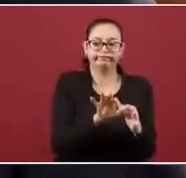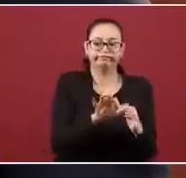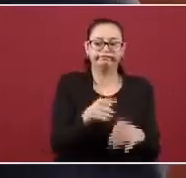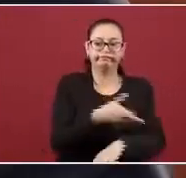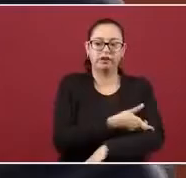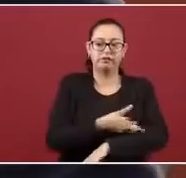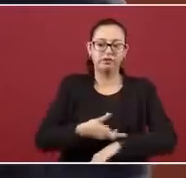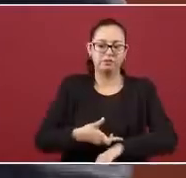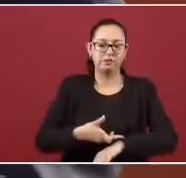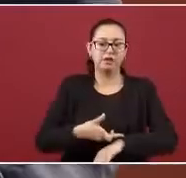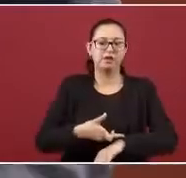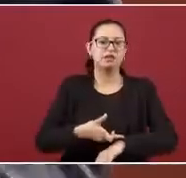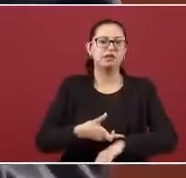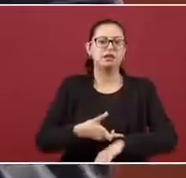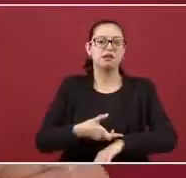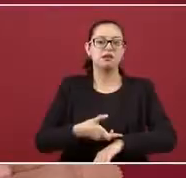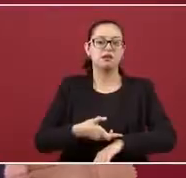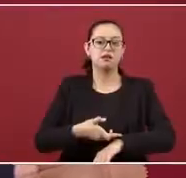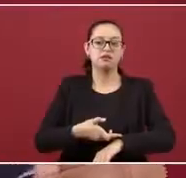familiares